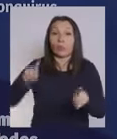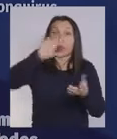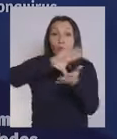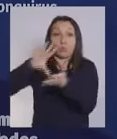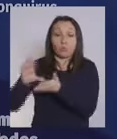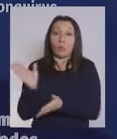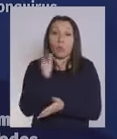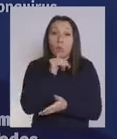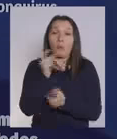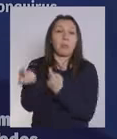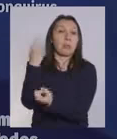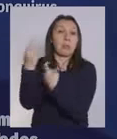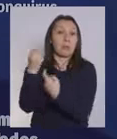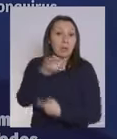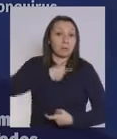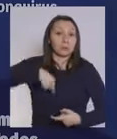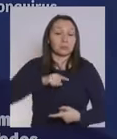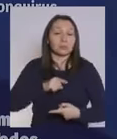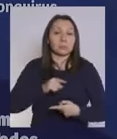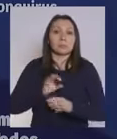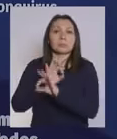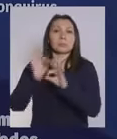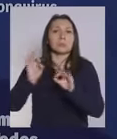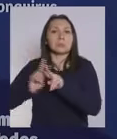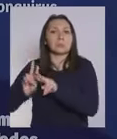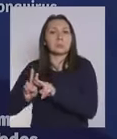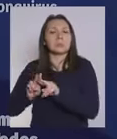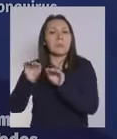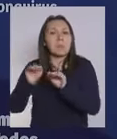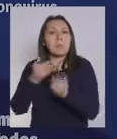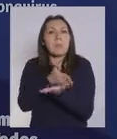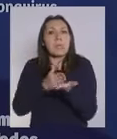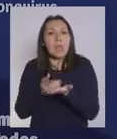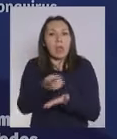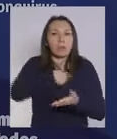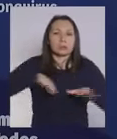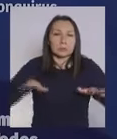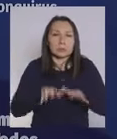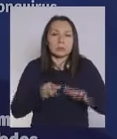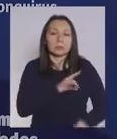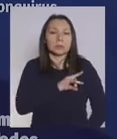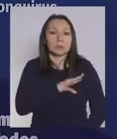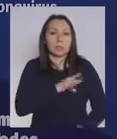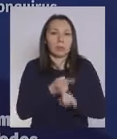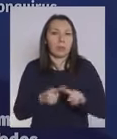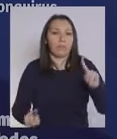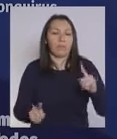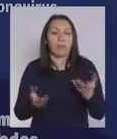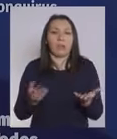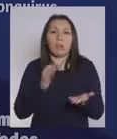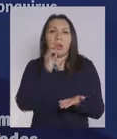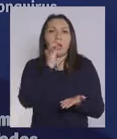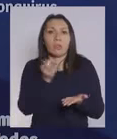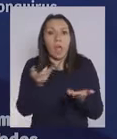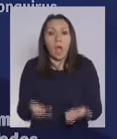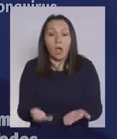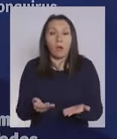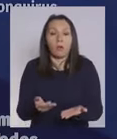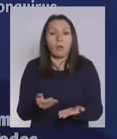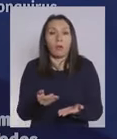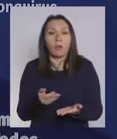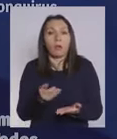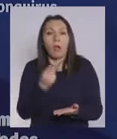que tanto nos critican no hacen ni la mitad de los exámenes que estamos haciendo nosotros. ¿Y qué han dicho hoy día? Que van a